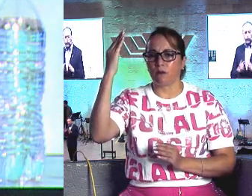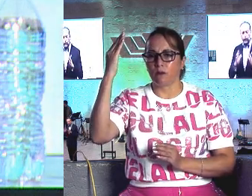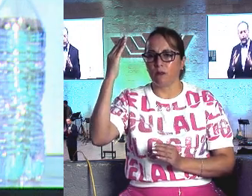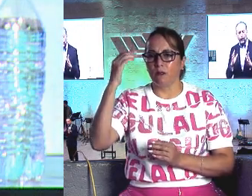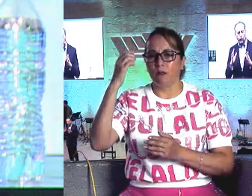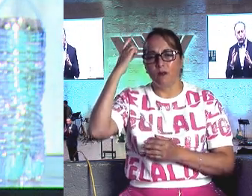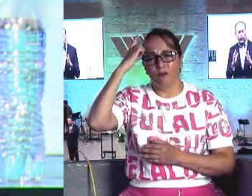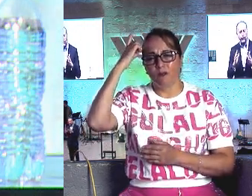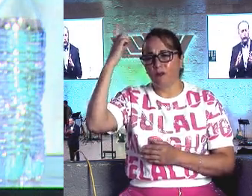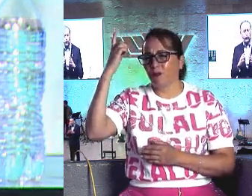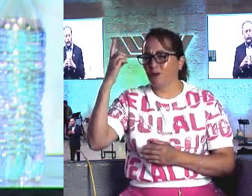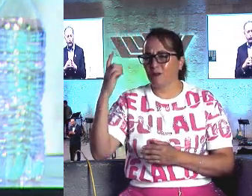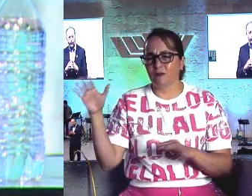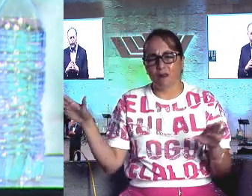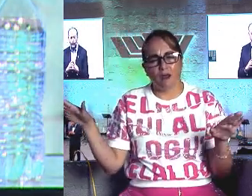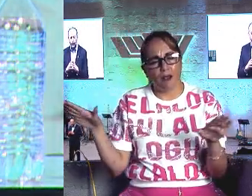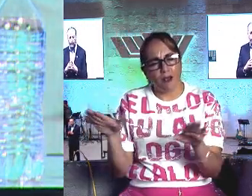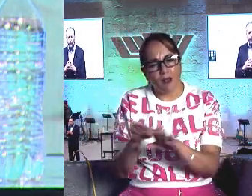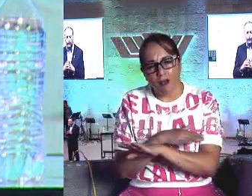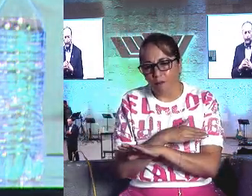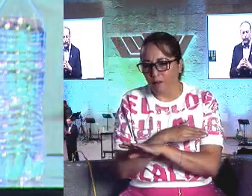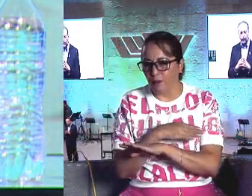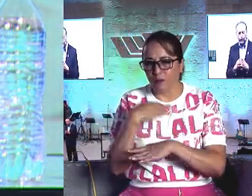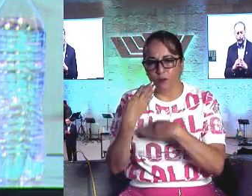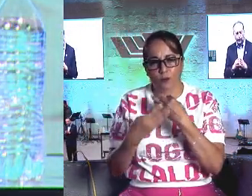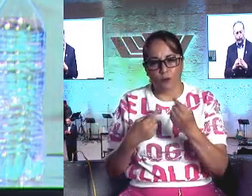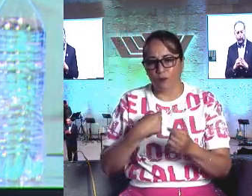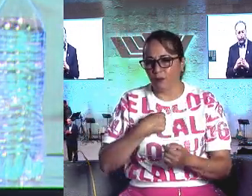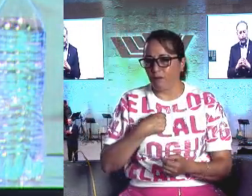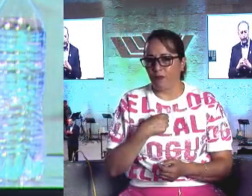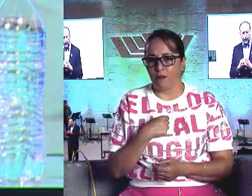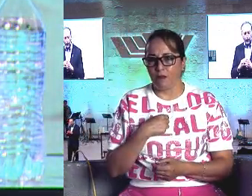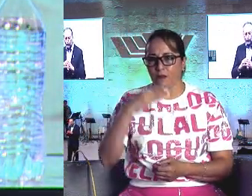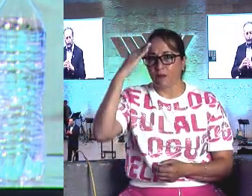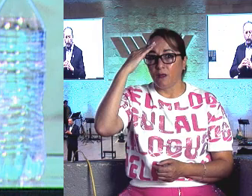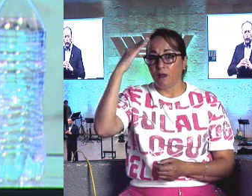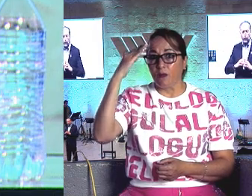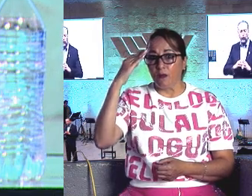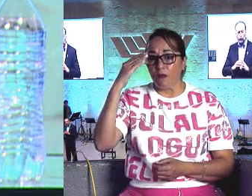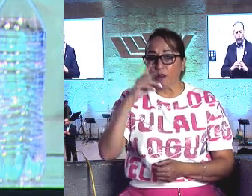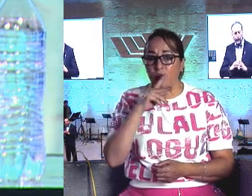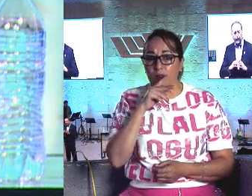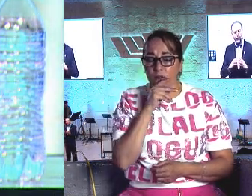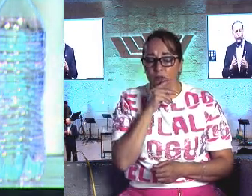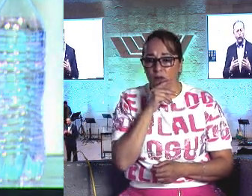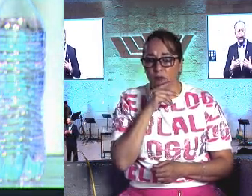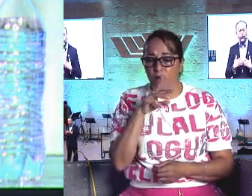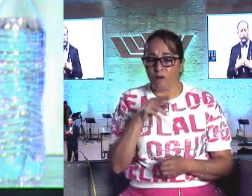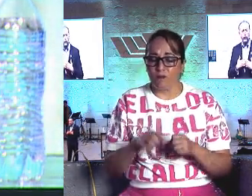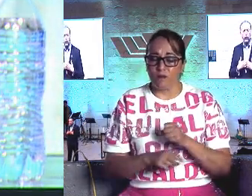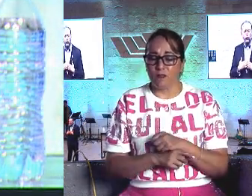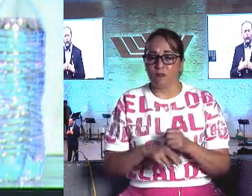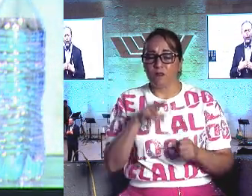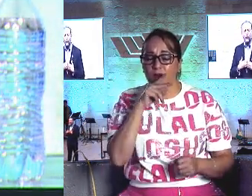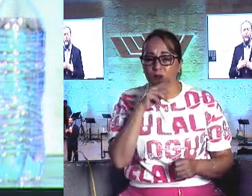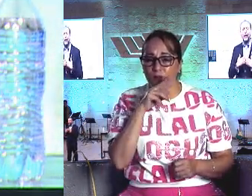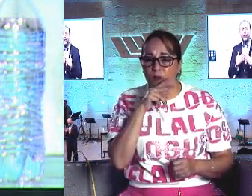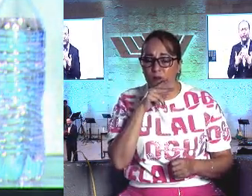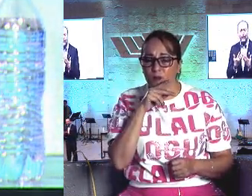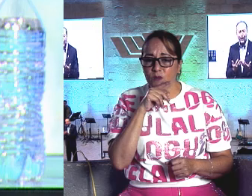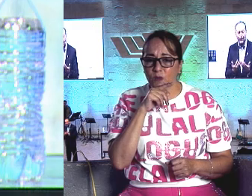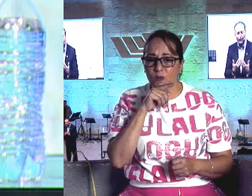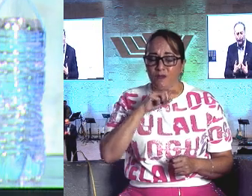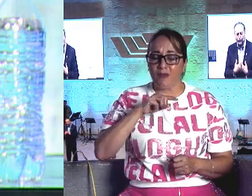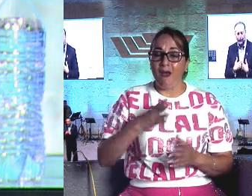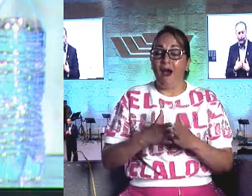Hoy Dios quiere que tú cambies tu perspectiva y que la aflicción no produzca en ti amargura, sino produzca la